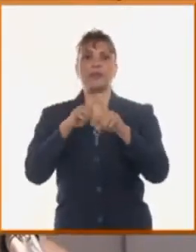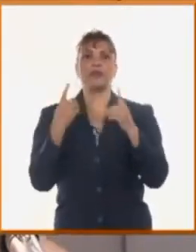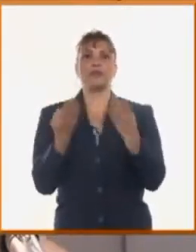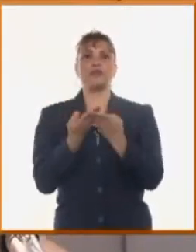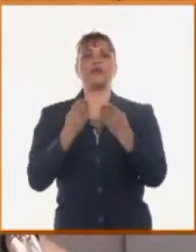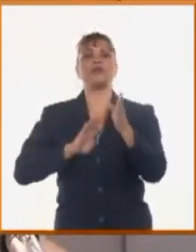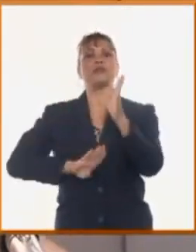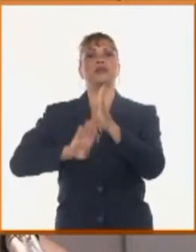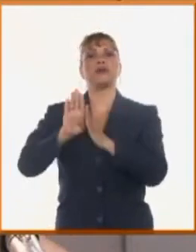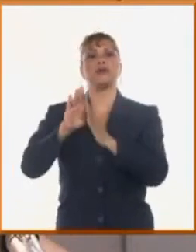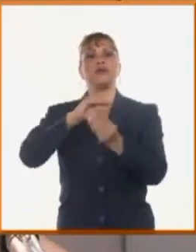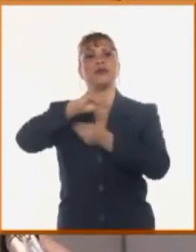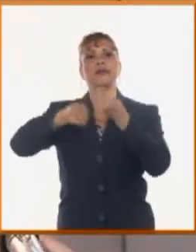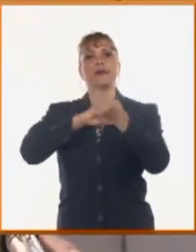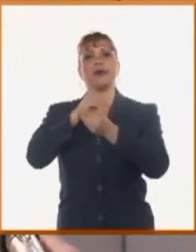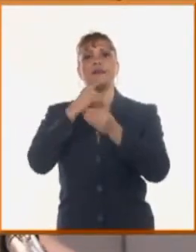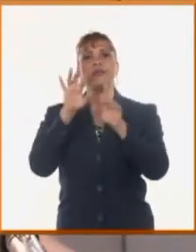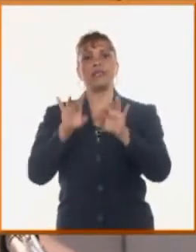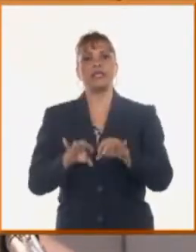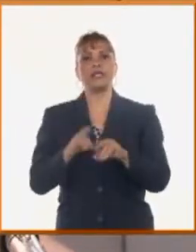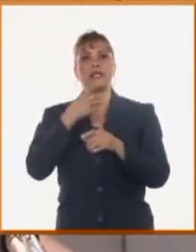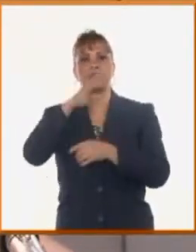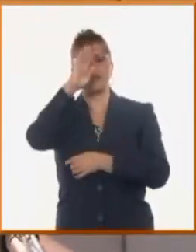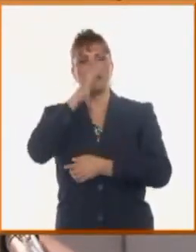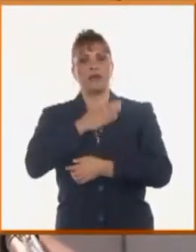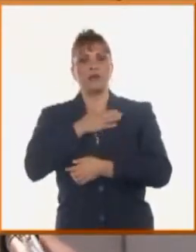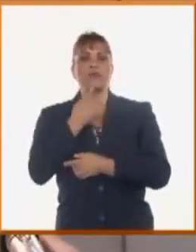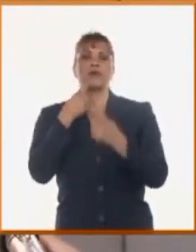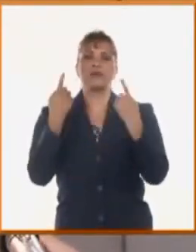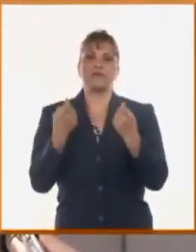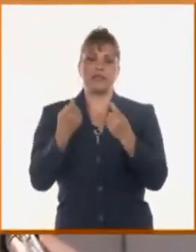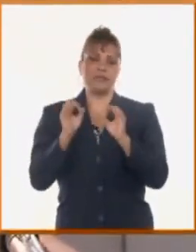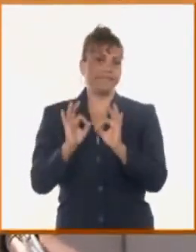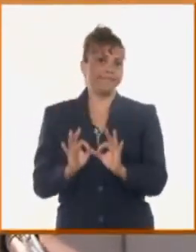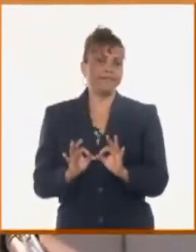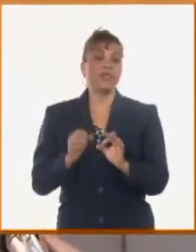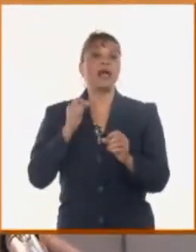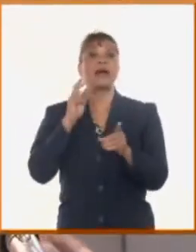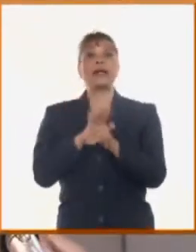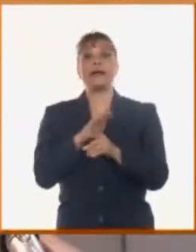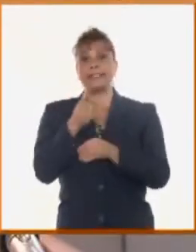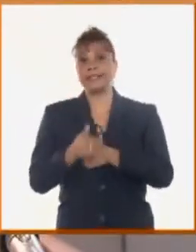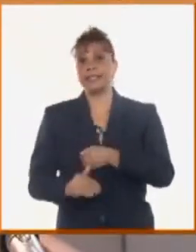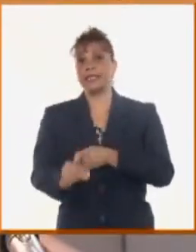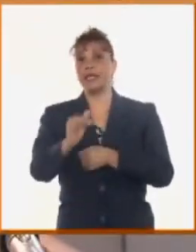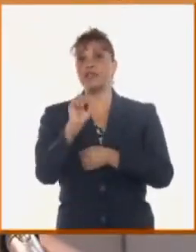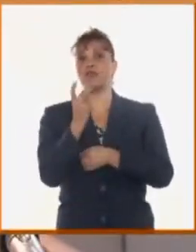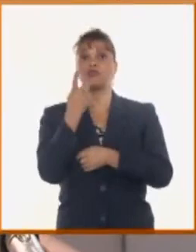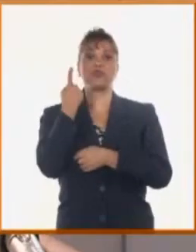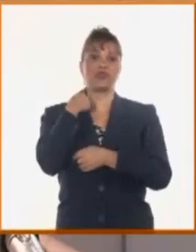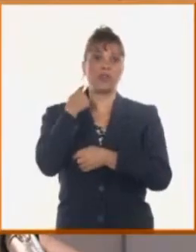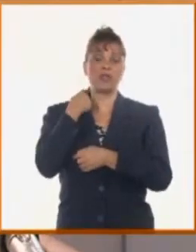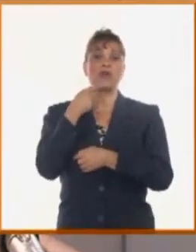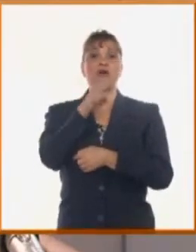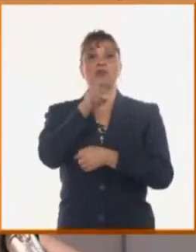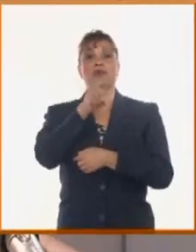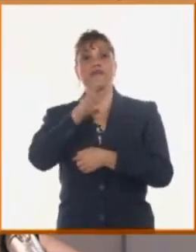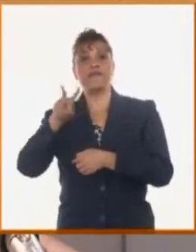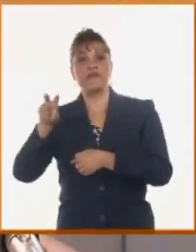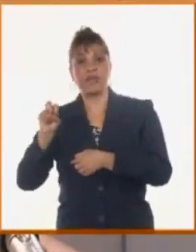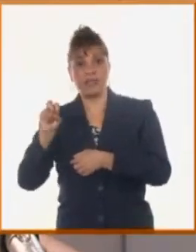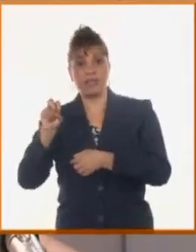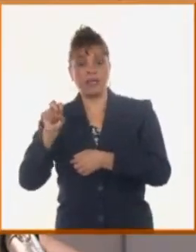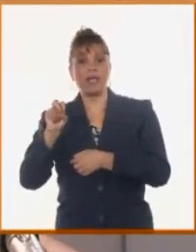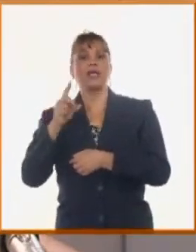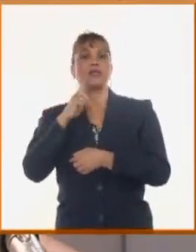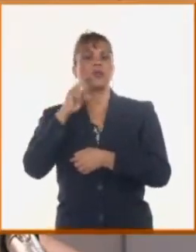desarrollo y transformación digital del país como se necesita. Y creo que a partir de ahí, hace 2 años, en el 2020, cuando el